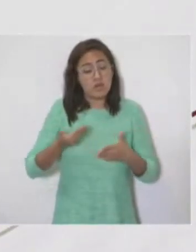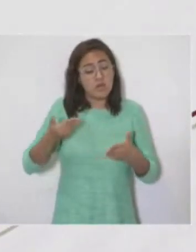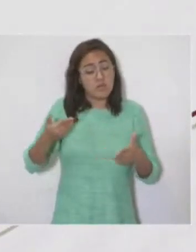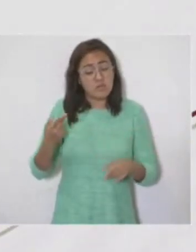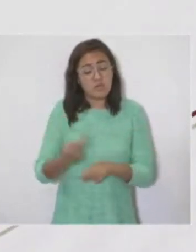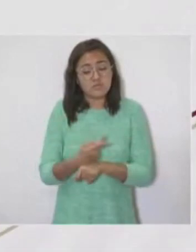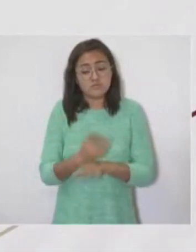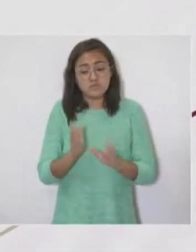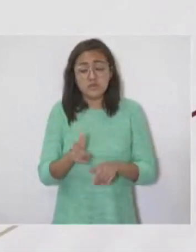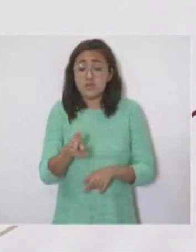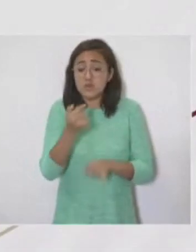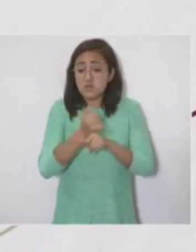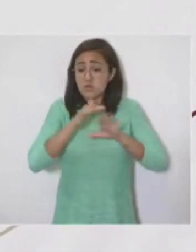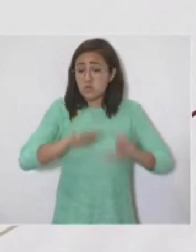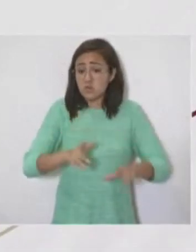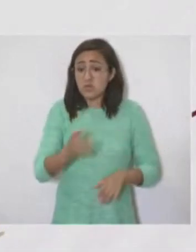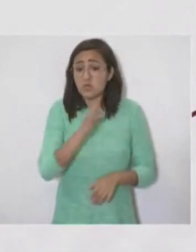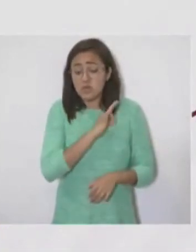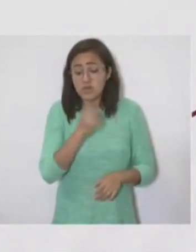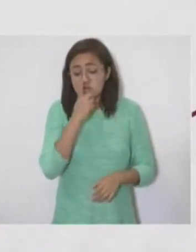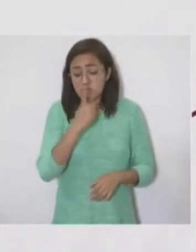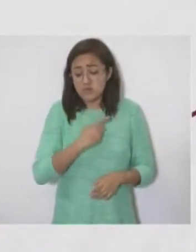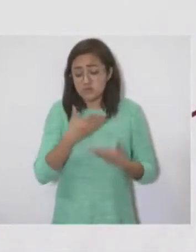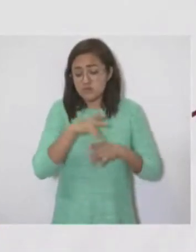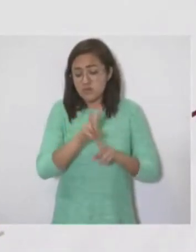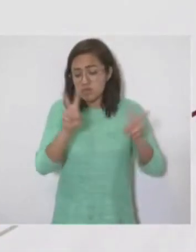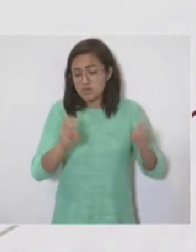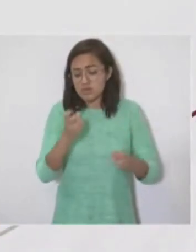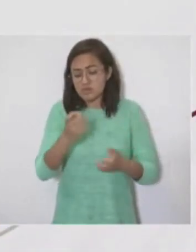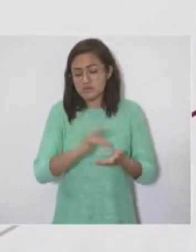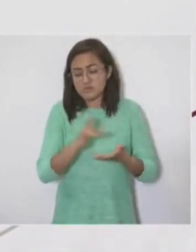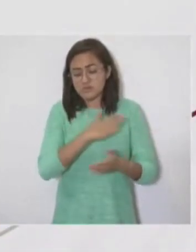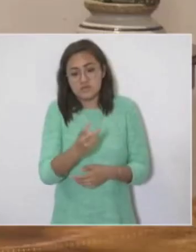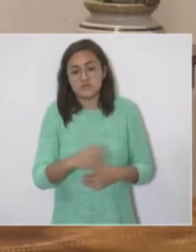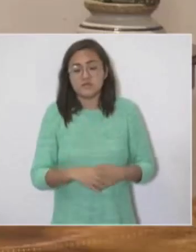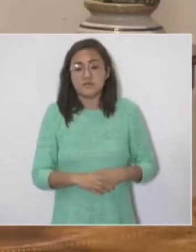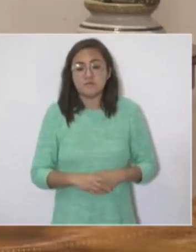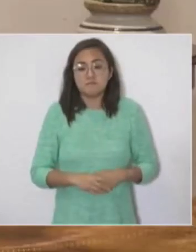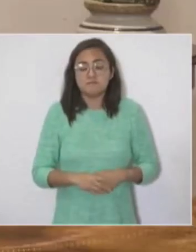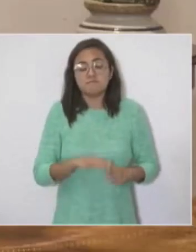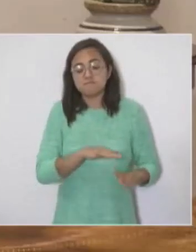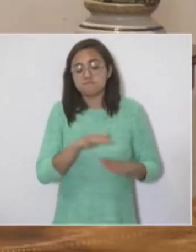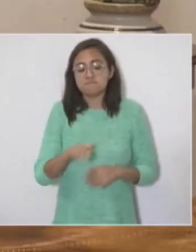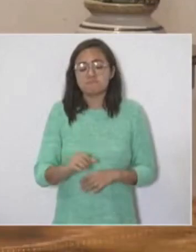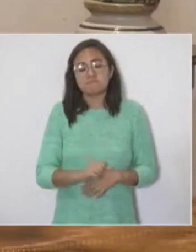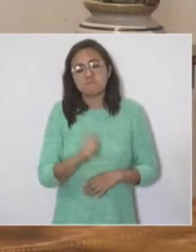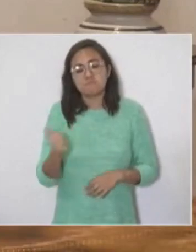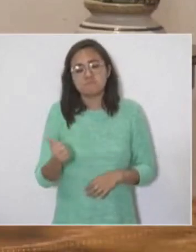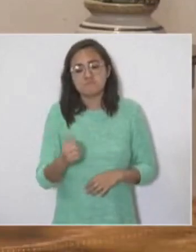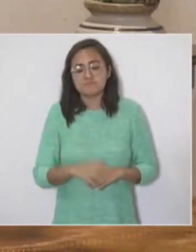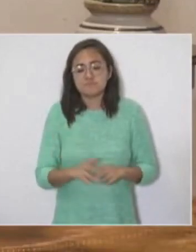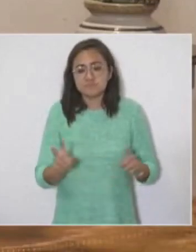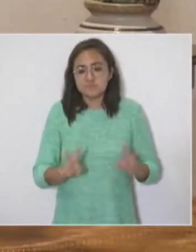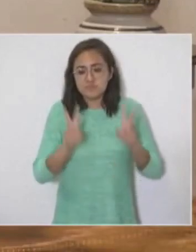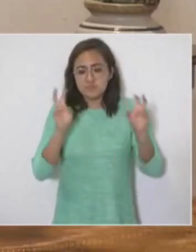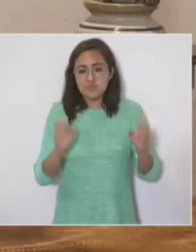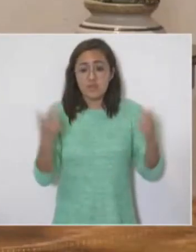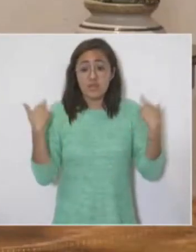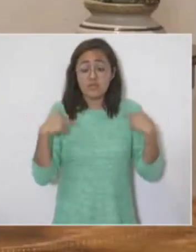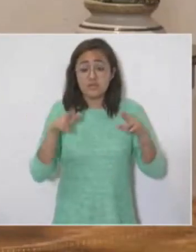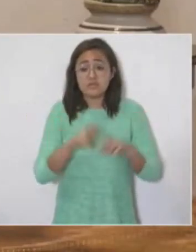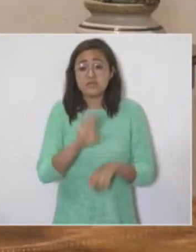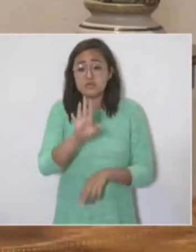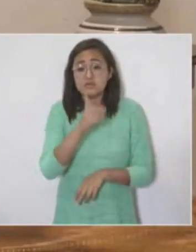saber si tiene información al respecto que nos pueda compartir sobre este tema gobernador Gracias y buenos días y respecto a el tema de los maestros